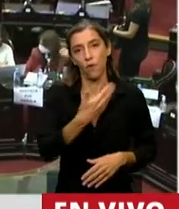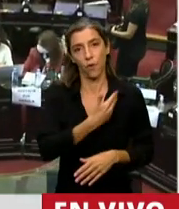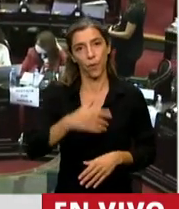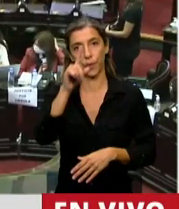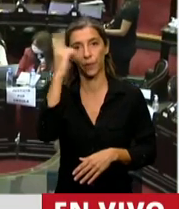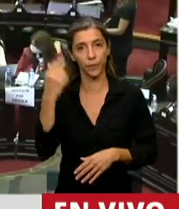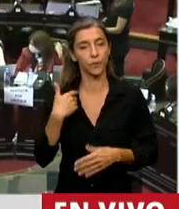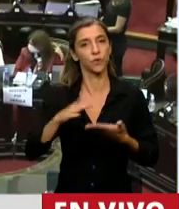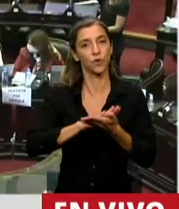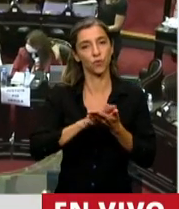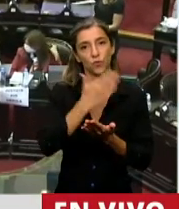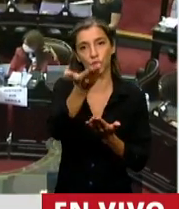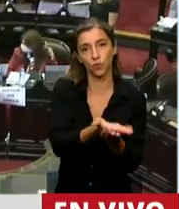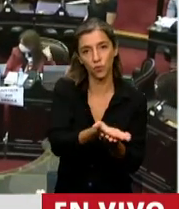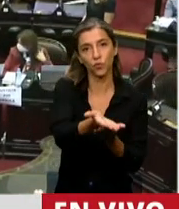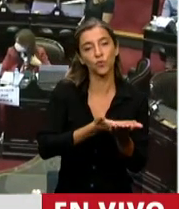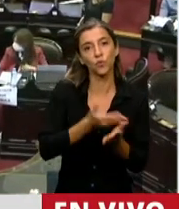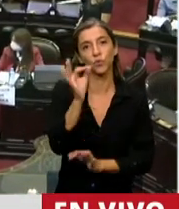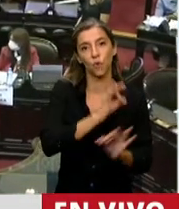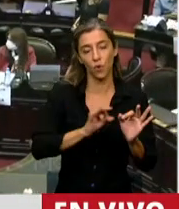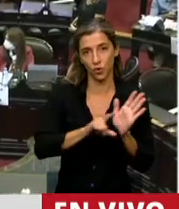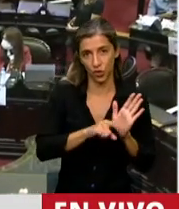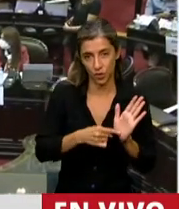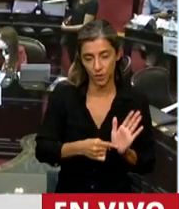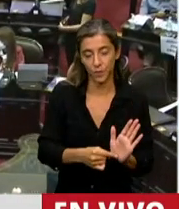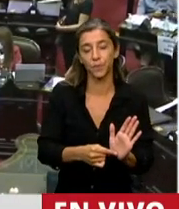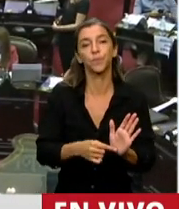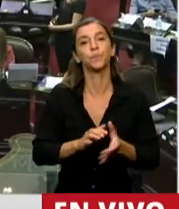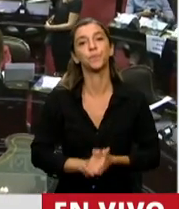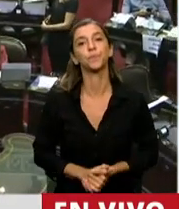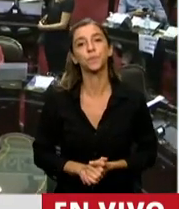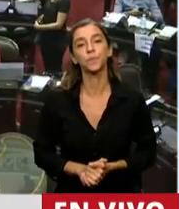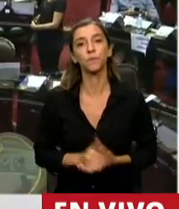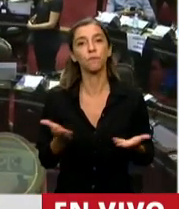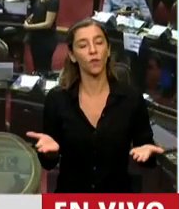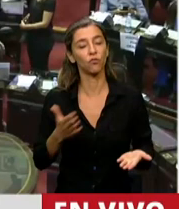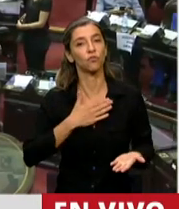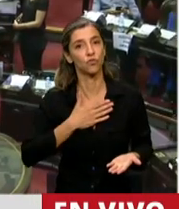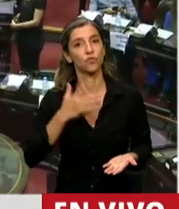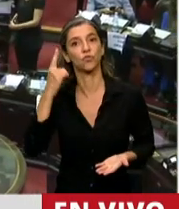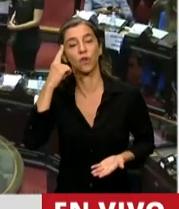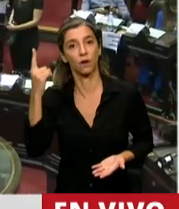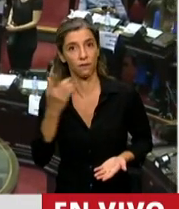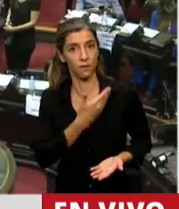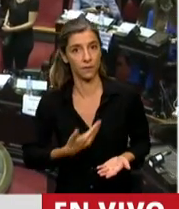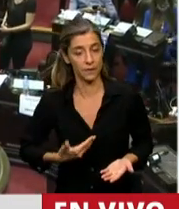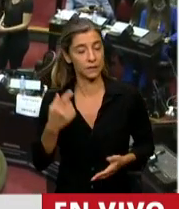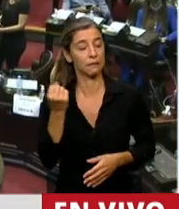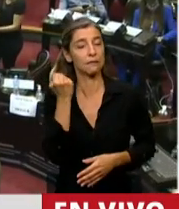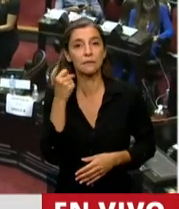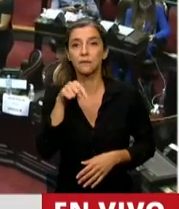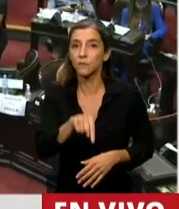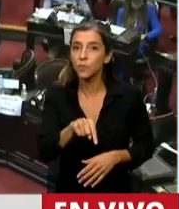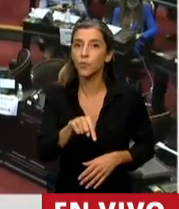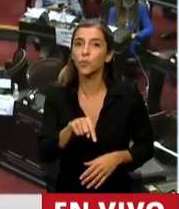Gobierno Nacional. Es en este sentido que creo entonces, presidente, que también es importante